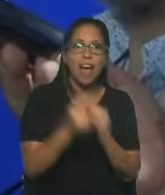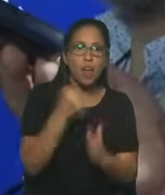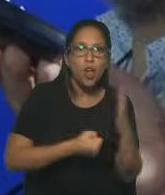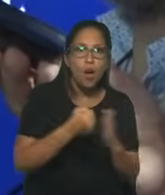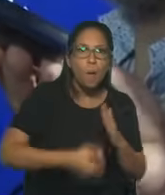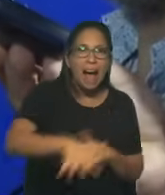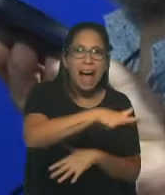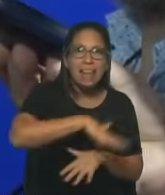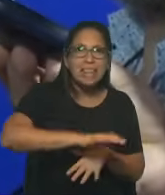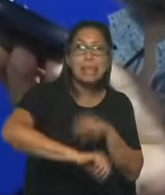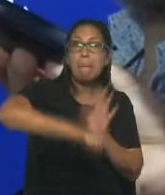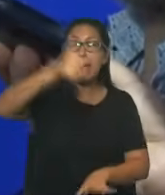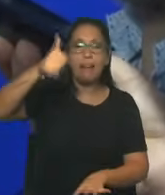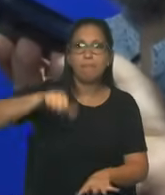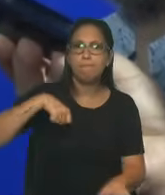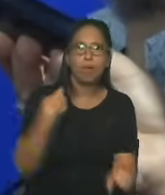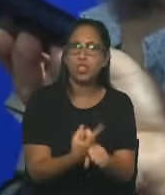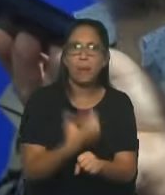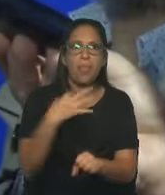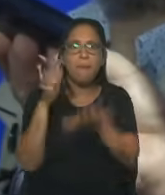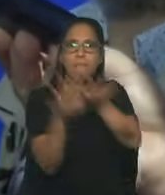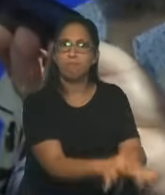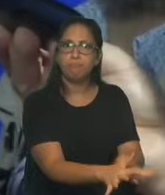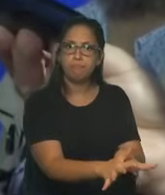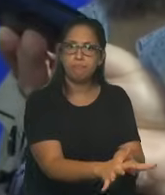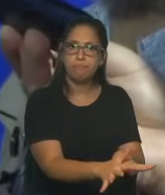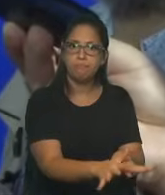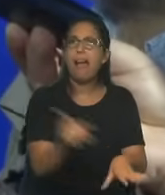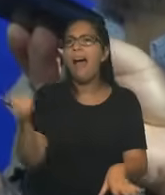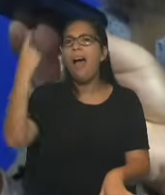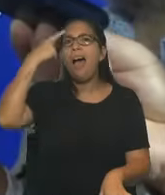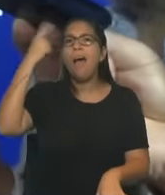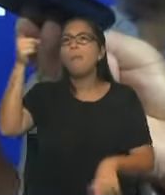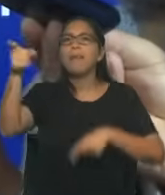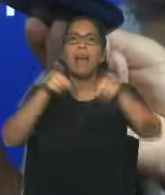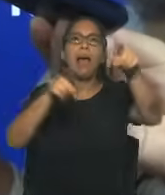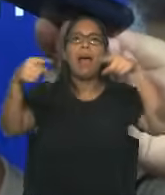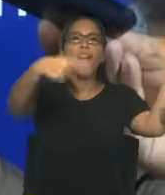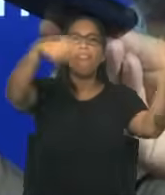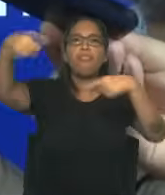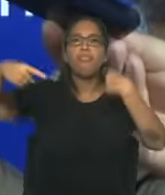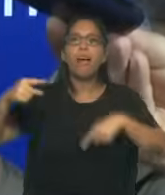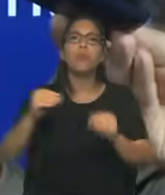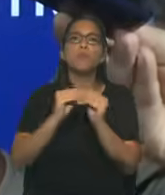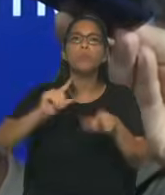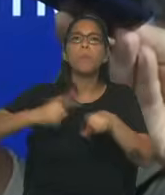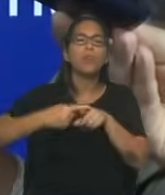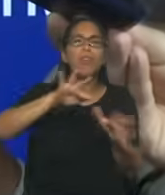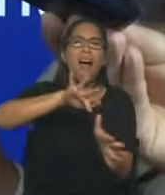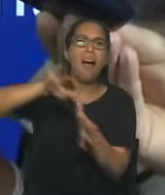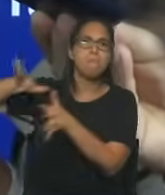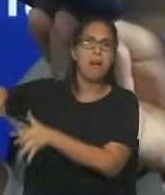claro. Entonces, y yo dejaría de lado mezquindades o posturas políticas. Esto tenemos que